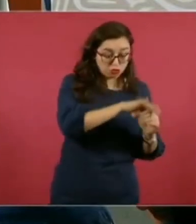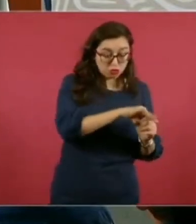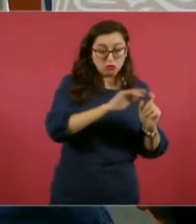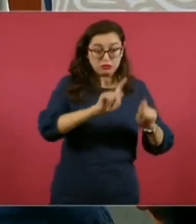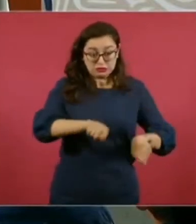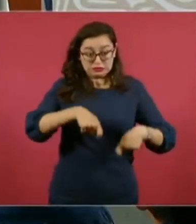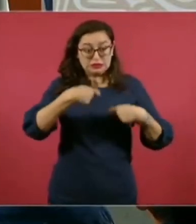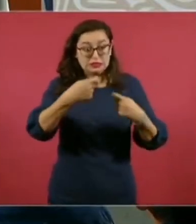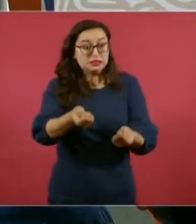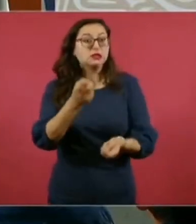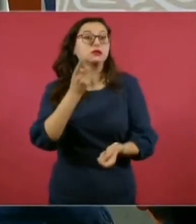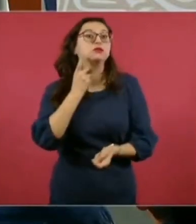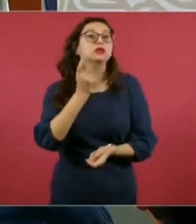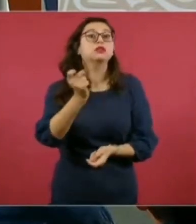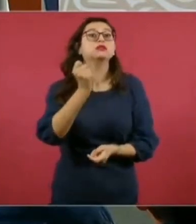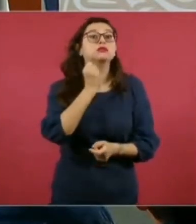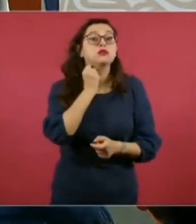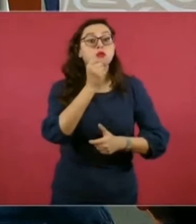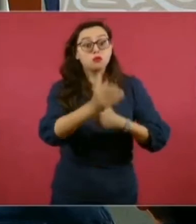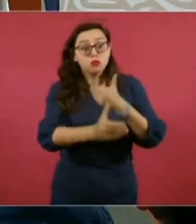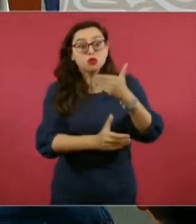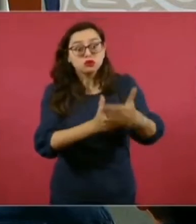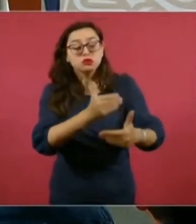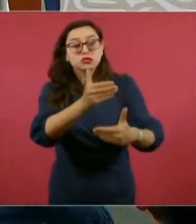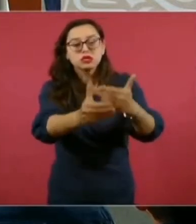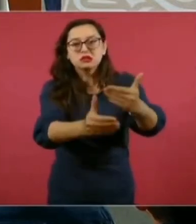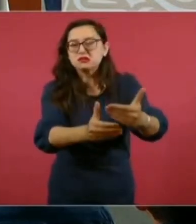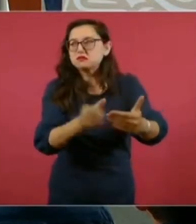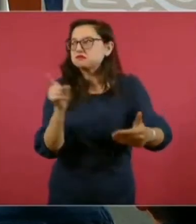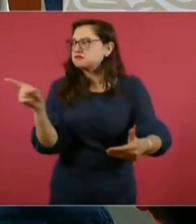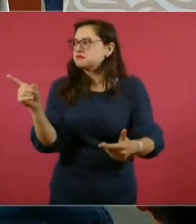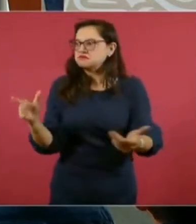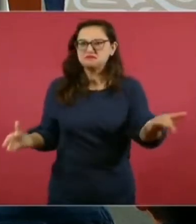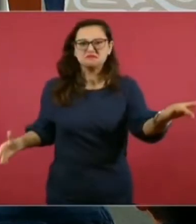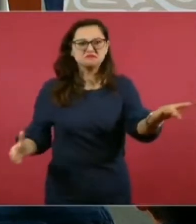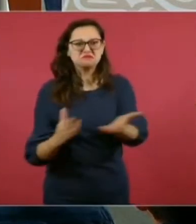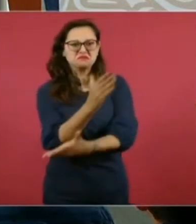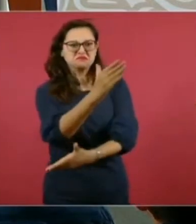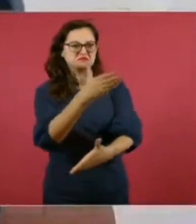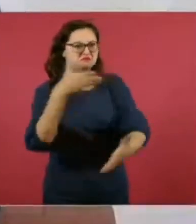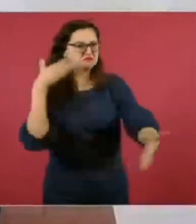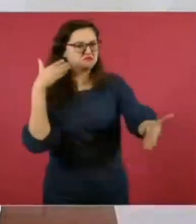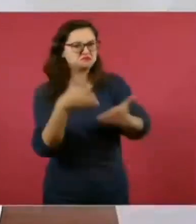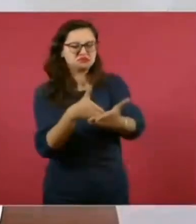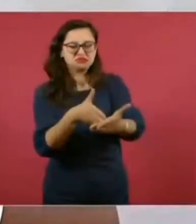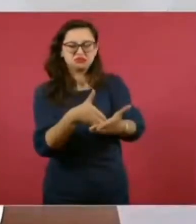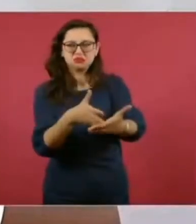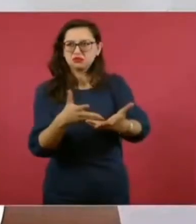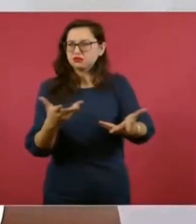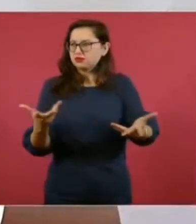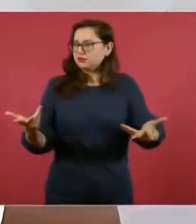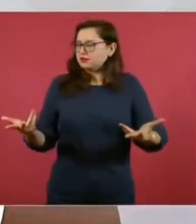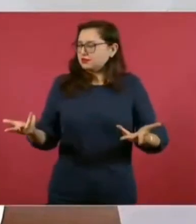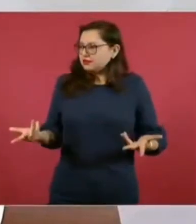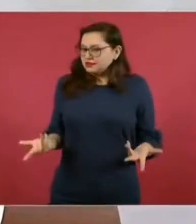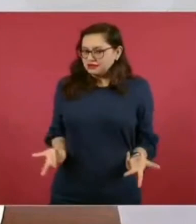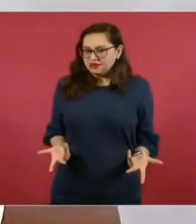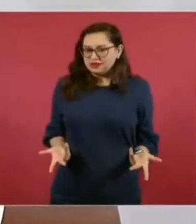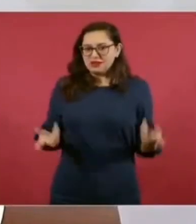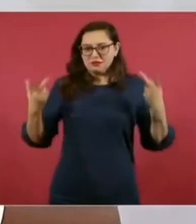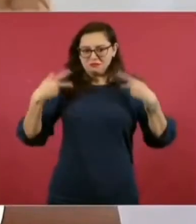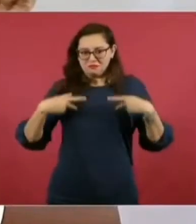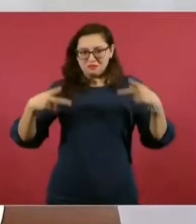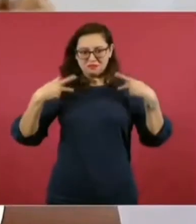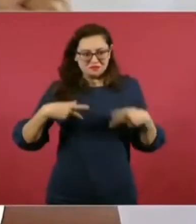porque la gente, la mayoría, quiere participar democráticamente